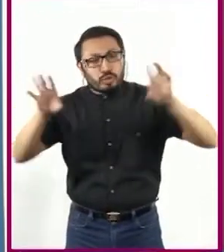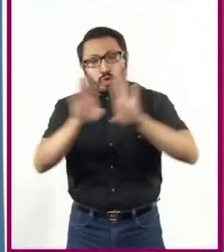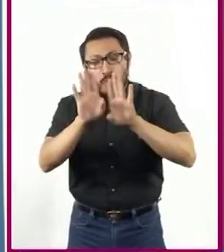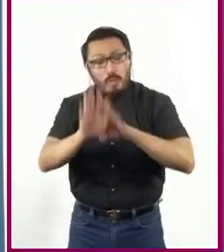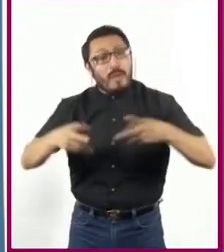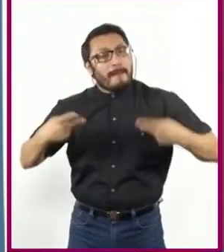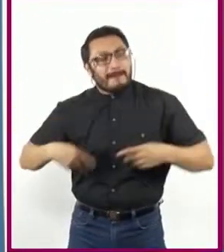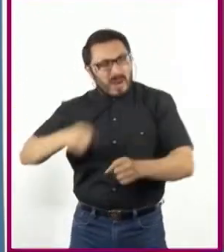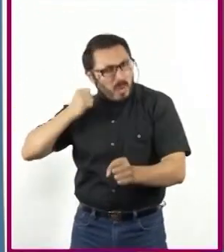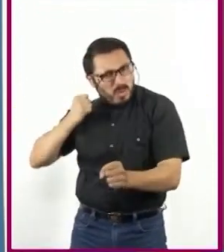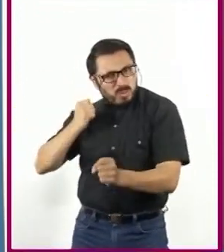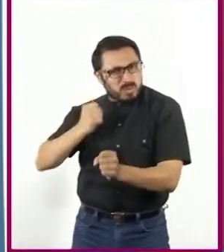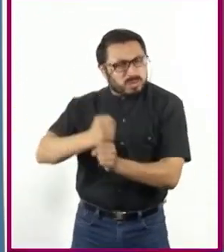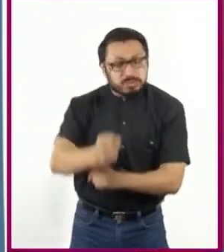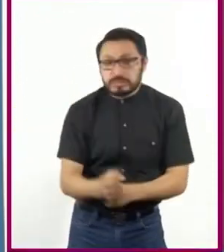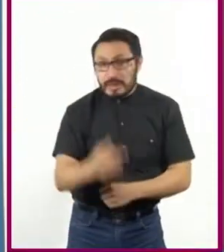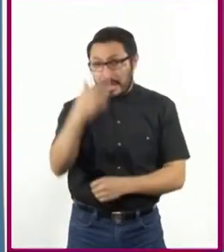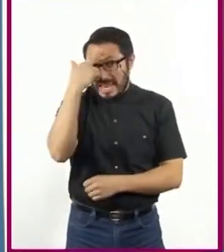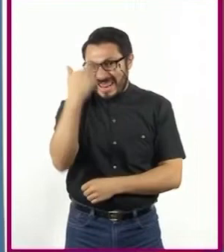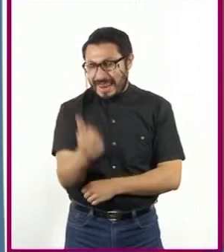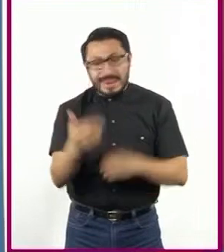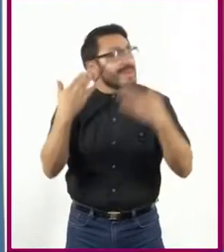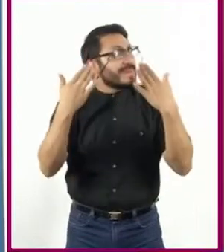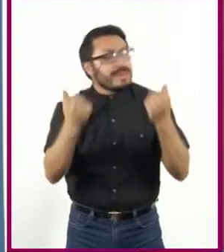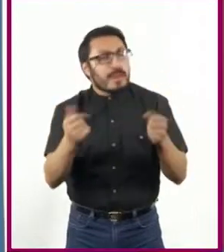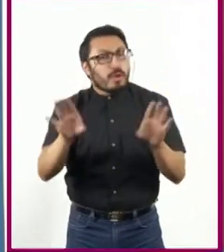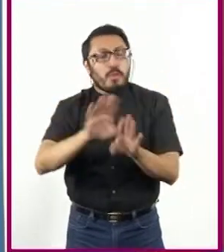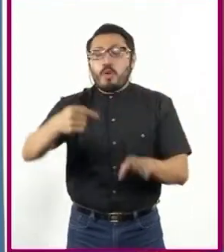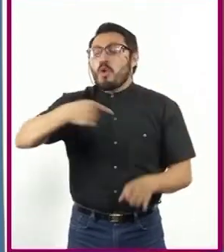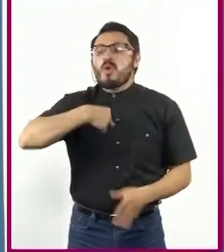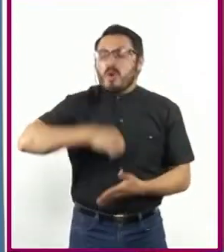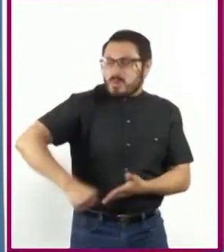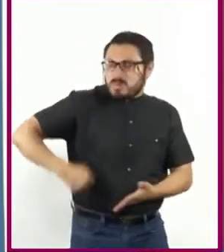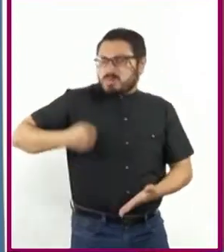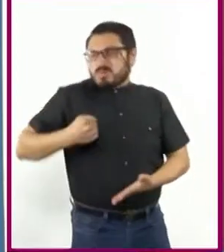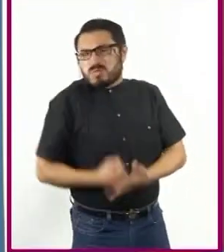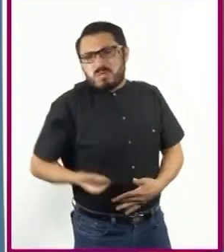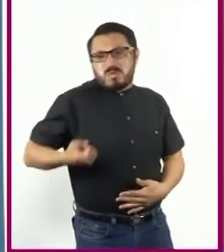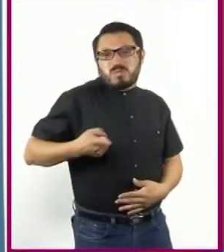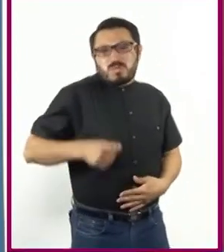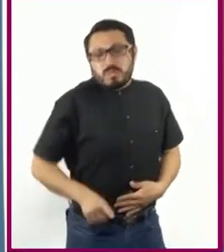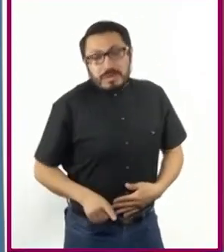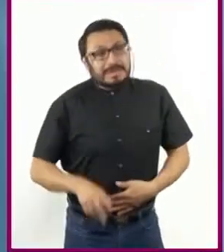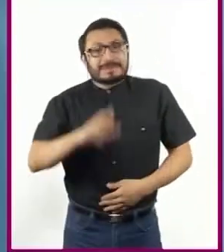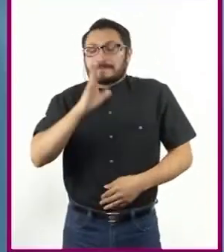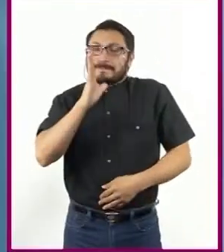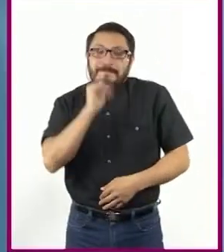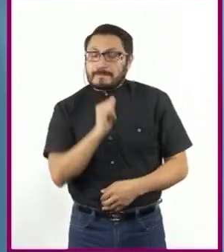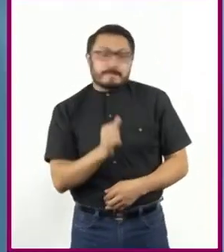lo general, no tiene la razón e impone su voluntad sin poder argumentar.